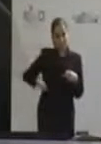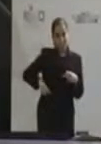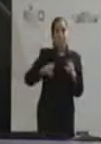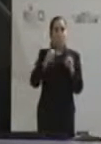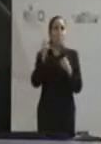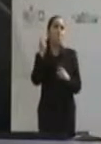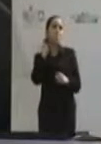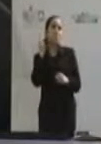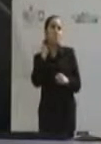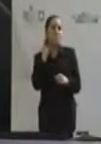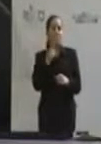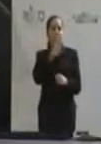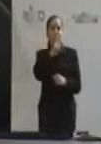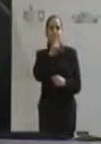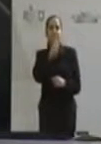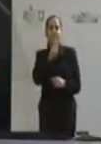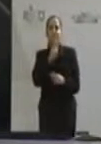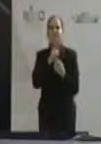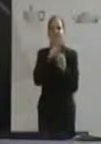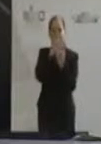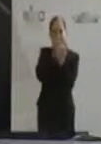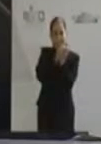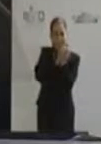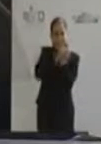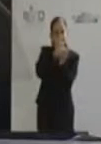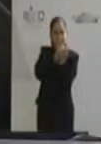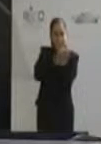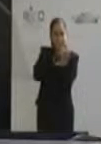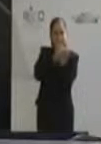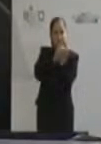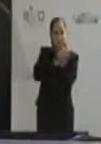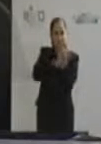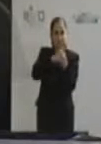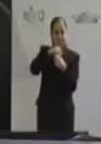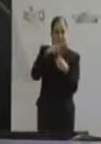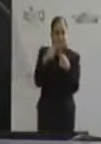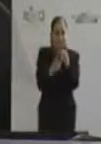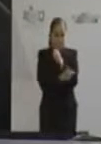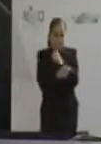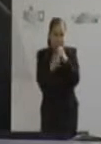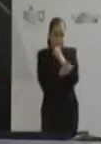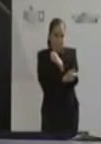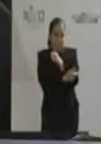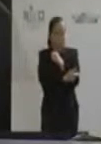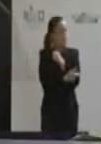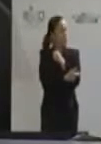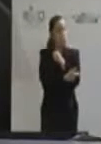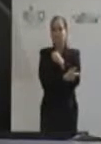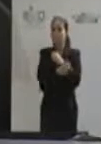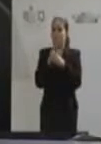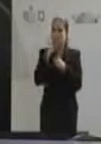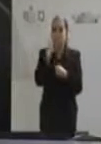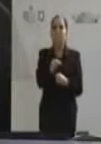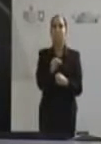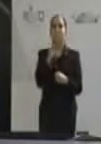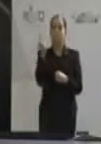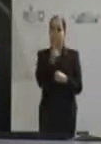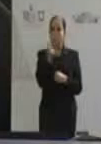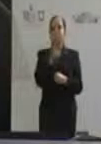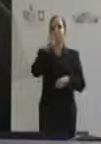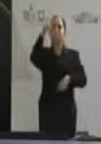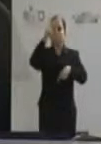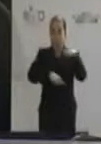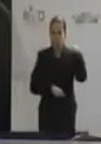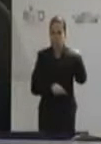salud. Te platico. El secretario de Salud en el gobierno del estado de Querétaro, priista,